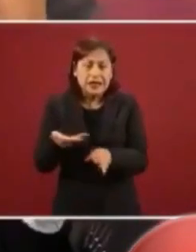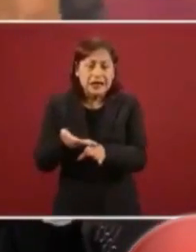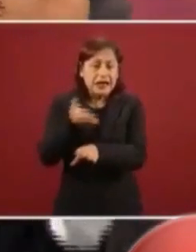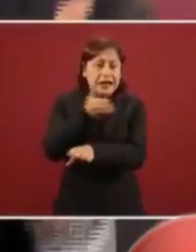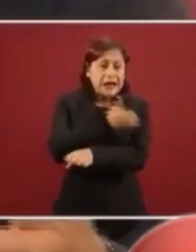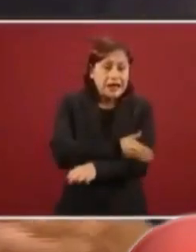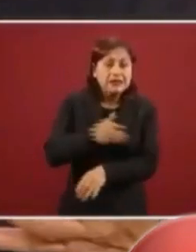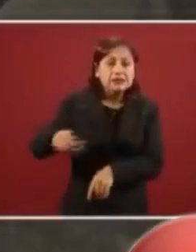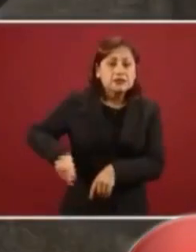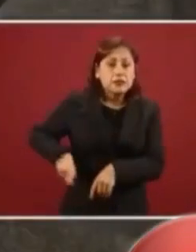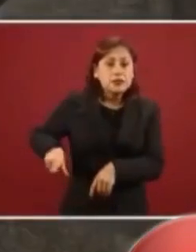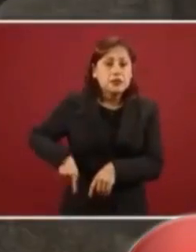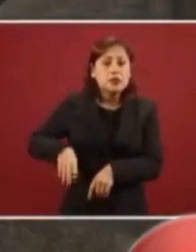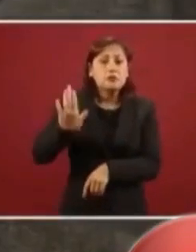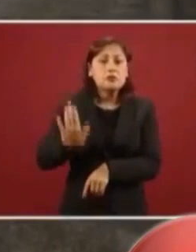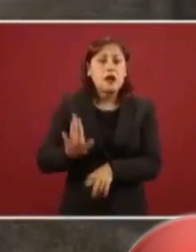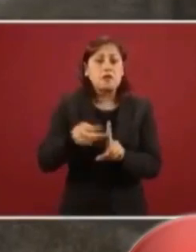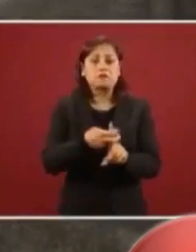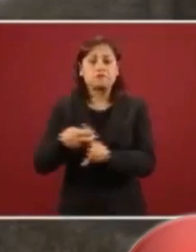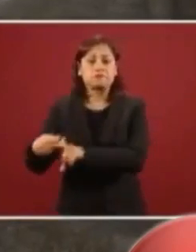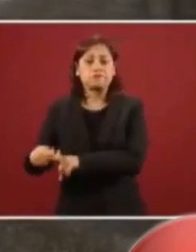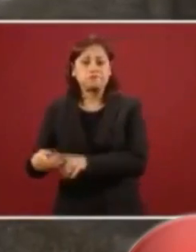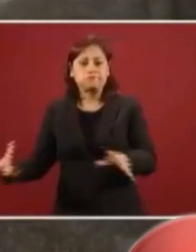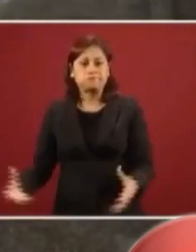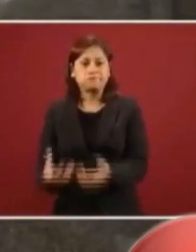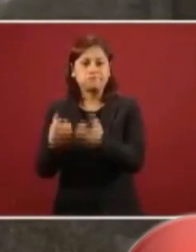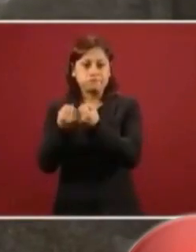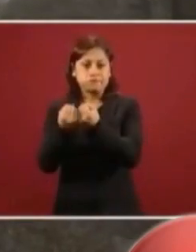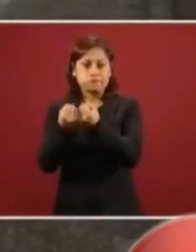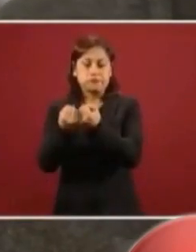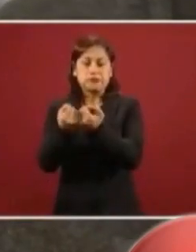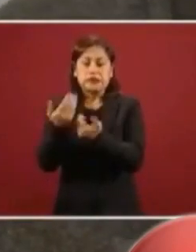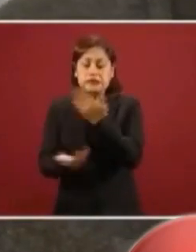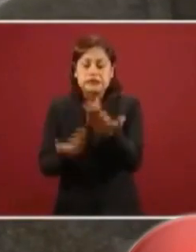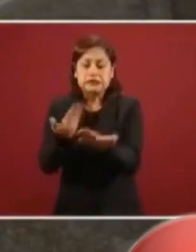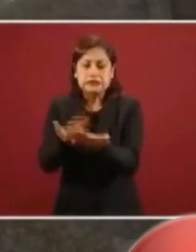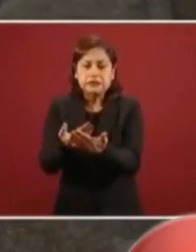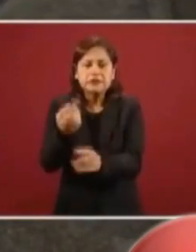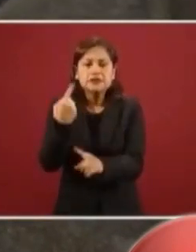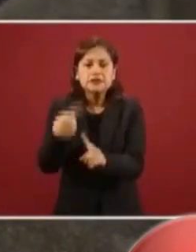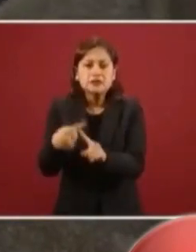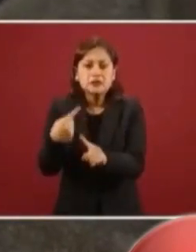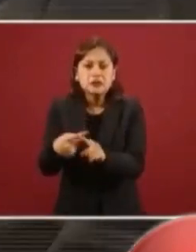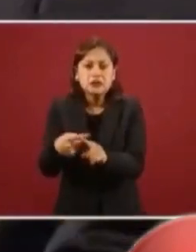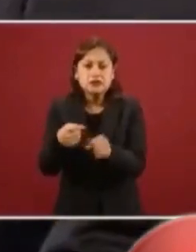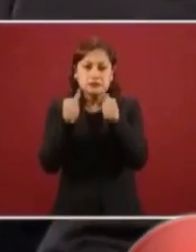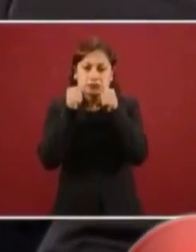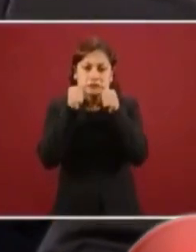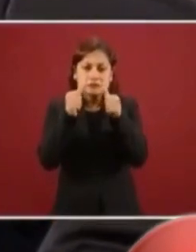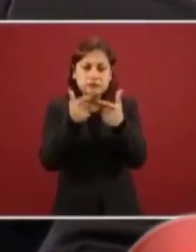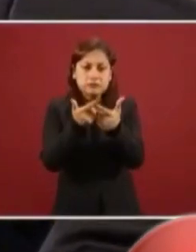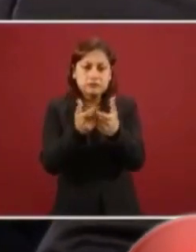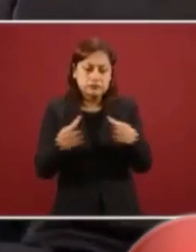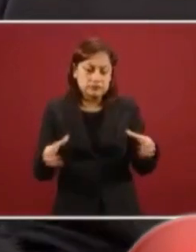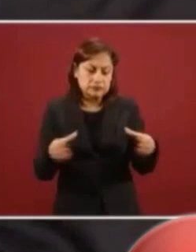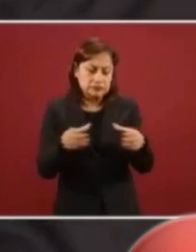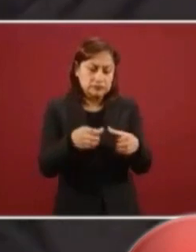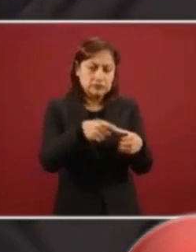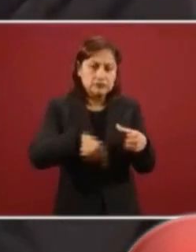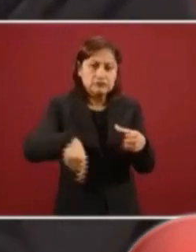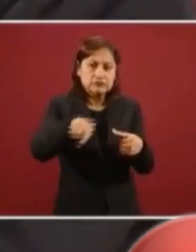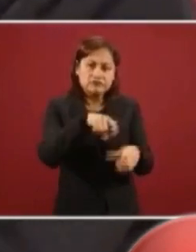secuestrado estaba al servicio de una pandilla de